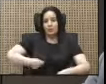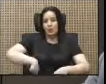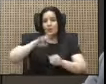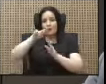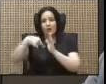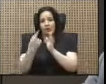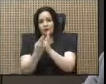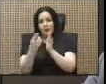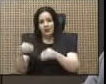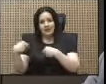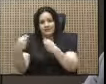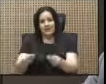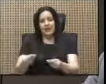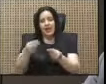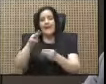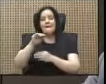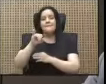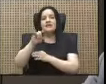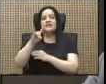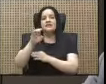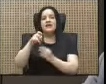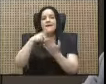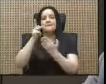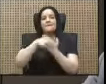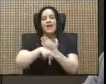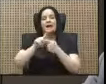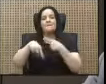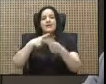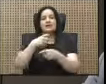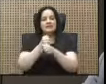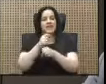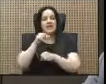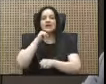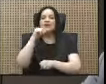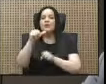asignar a Mideplan sería absolutamente inconstitucional.